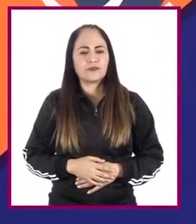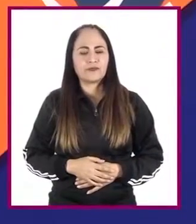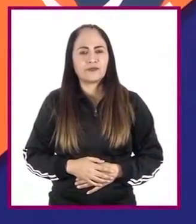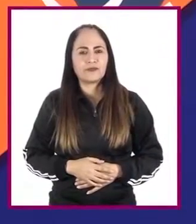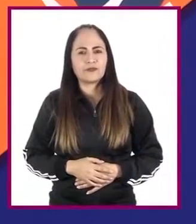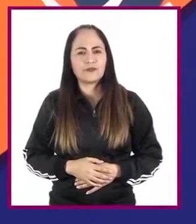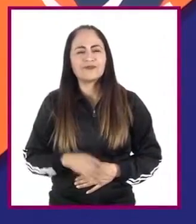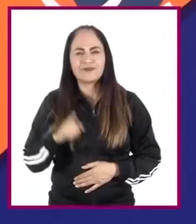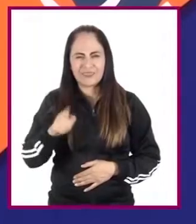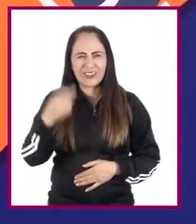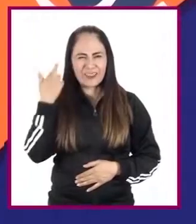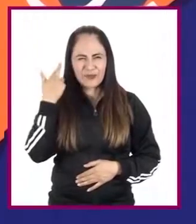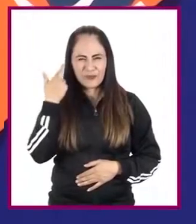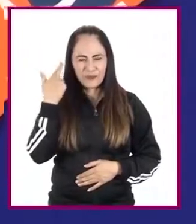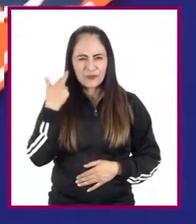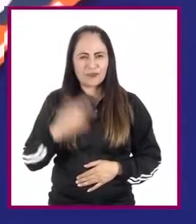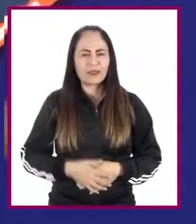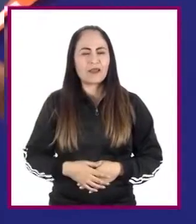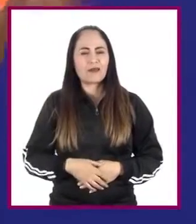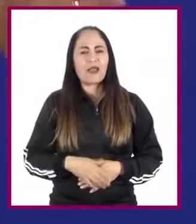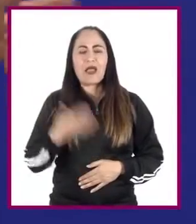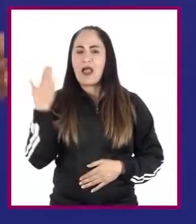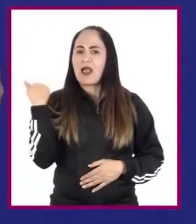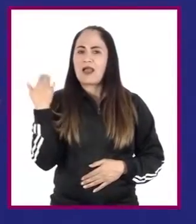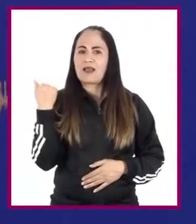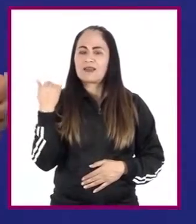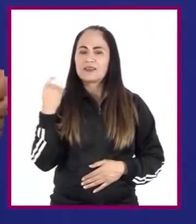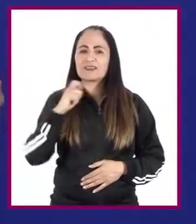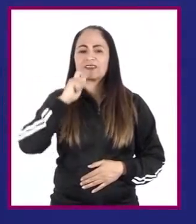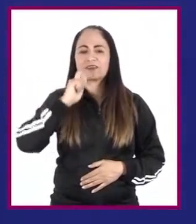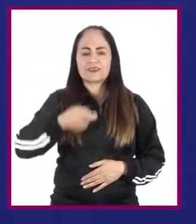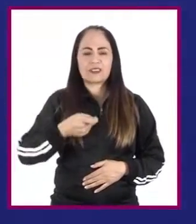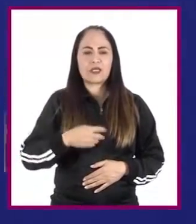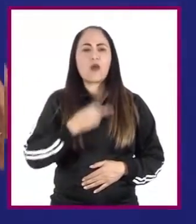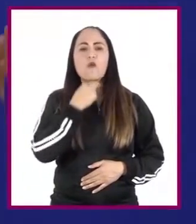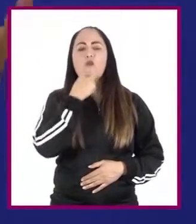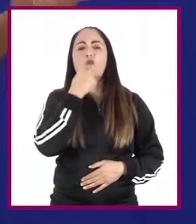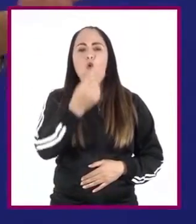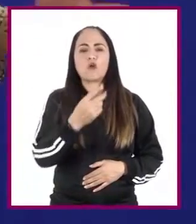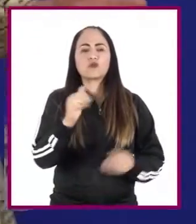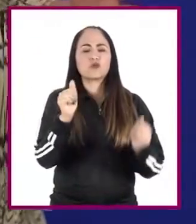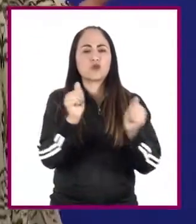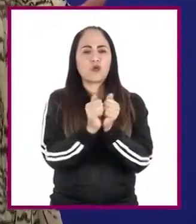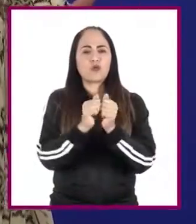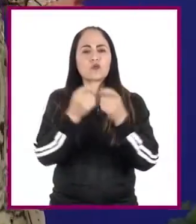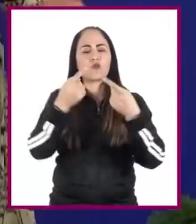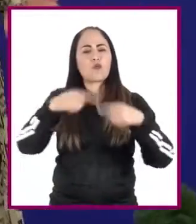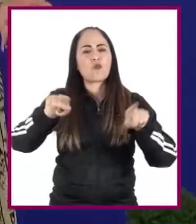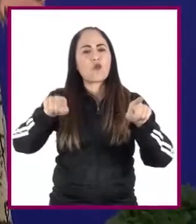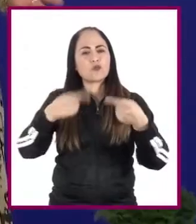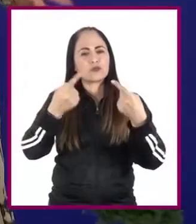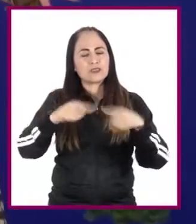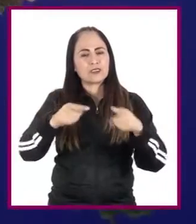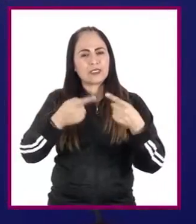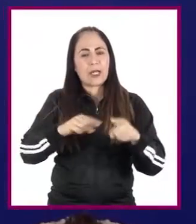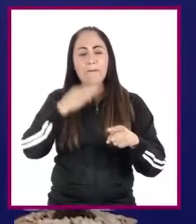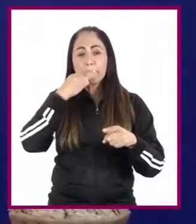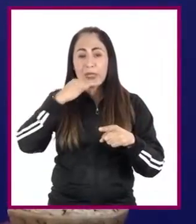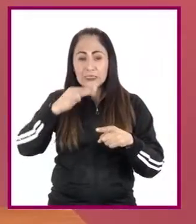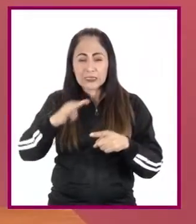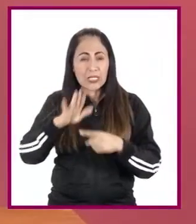Como escuchamos y vimos, la campaña anterior hace uso de la mezcla de voz e instrumentos para apoyar el mensaje que se está